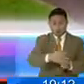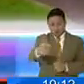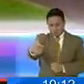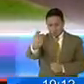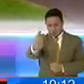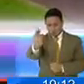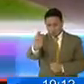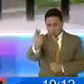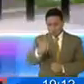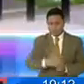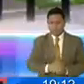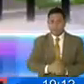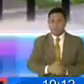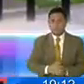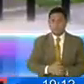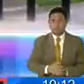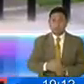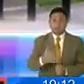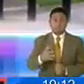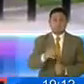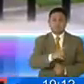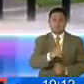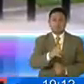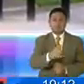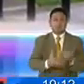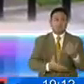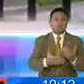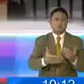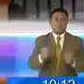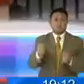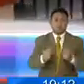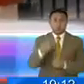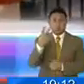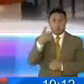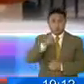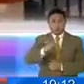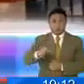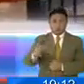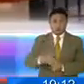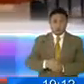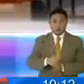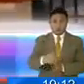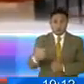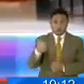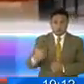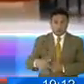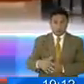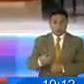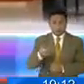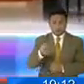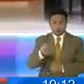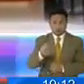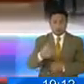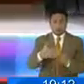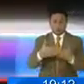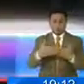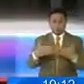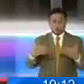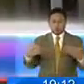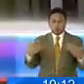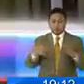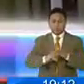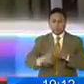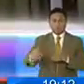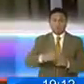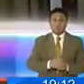de la urbanización. Estiman que en el vehículo viajaban por lo menos 4 personas. Como tenían el control de la puerta, lograron huir.